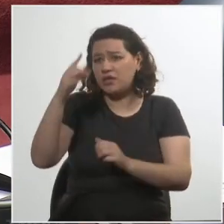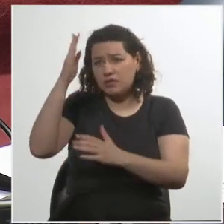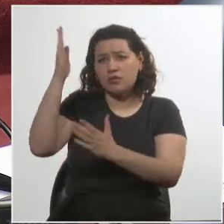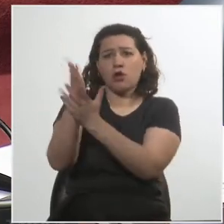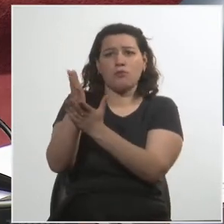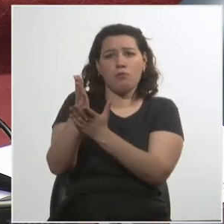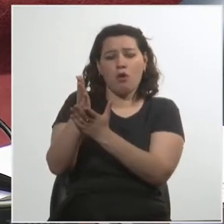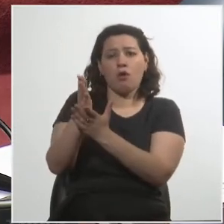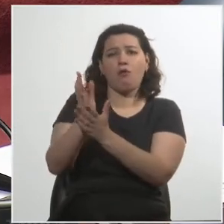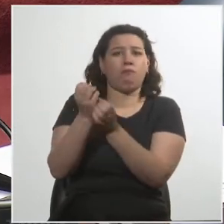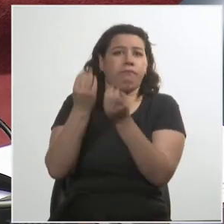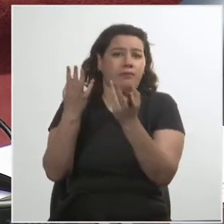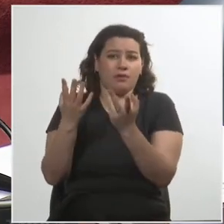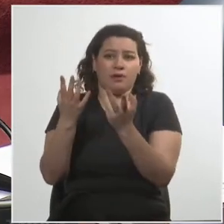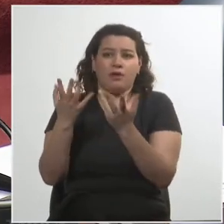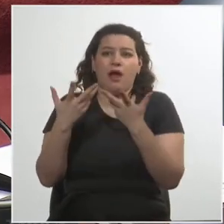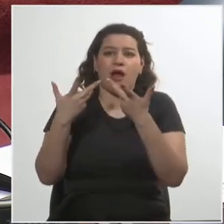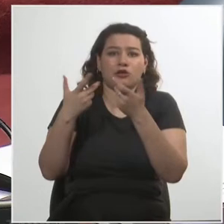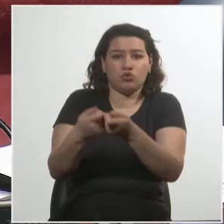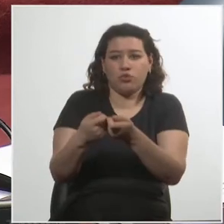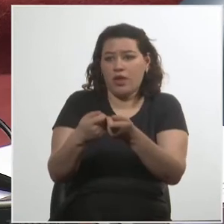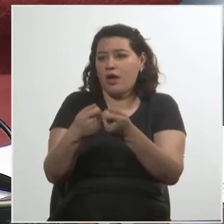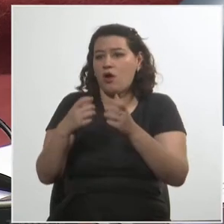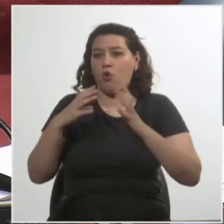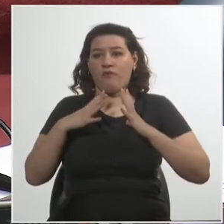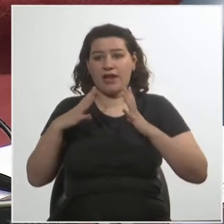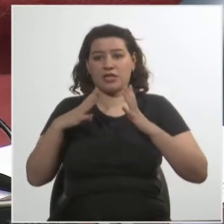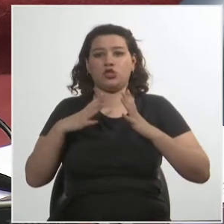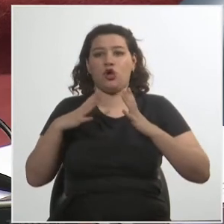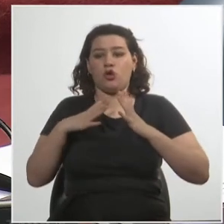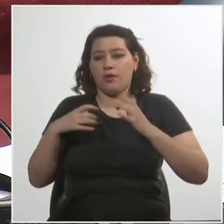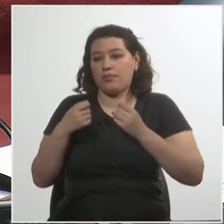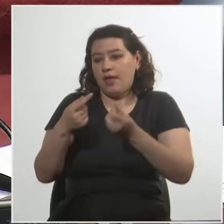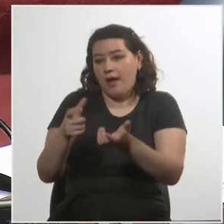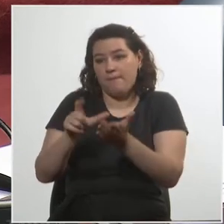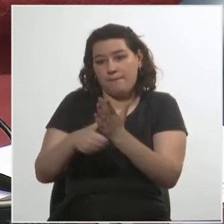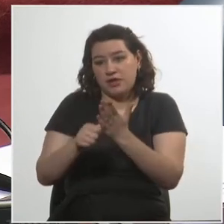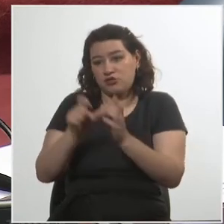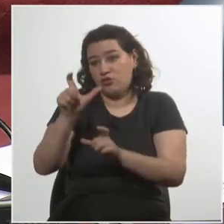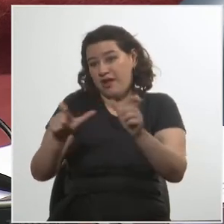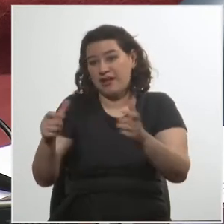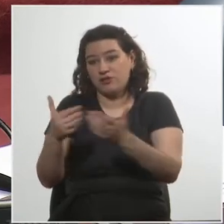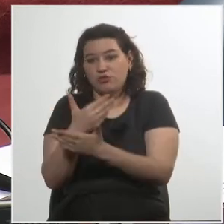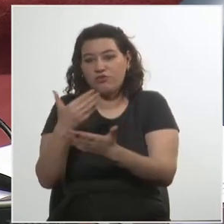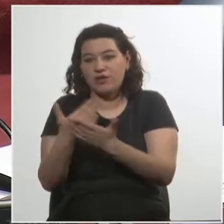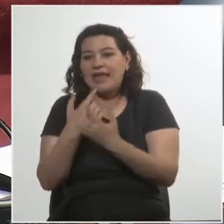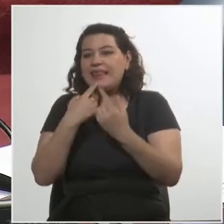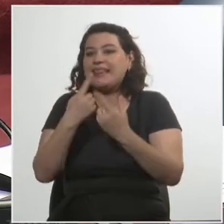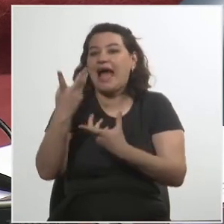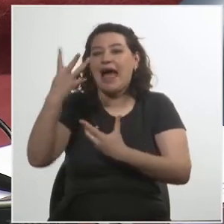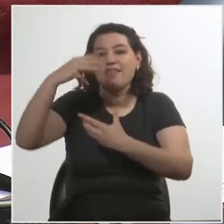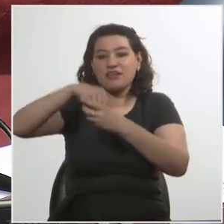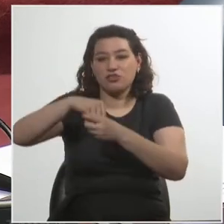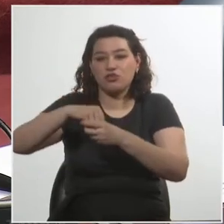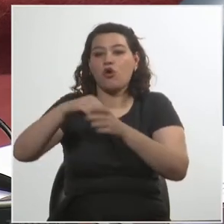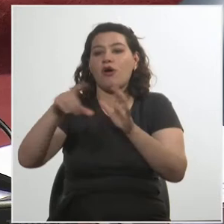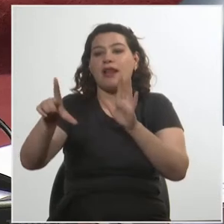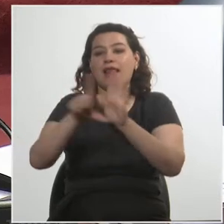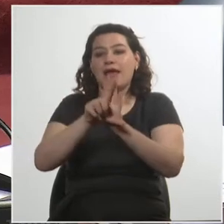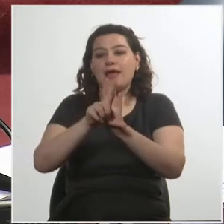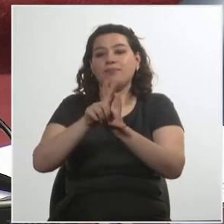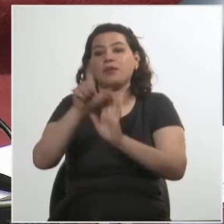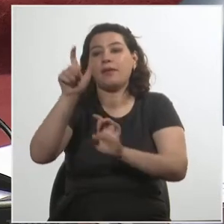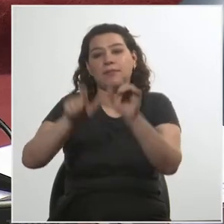de Estado porque refiere a la reparación jubilatoria de personas que fueron de una manera o de otra afectada y dice quedan comprendidos en la presente ley